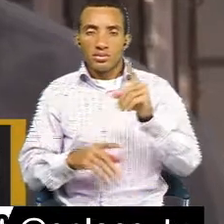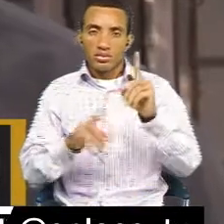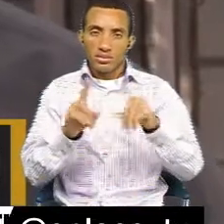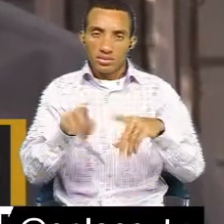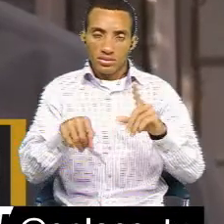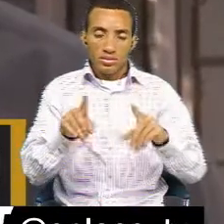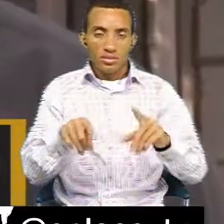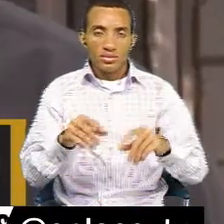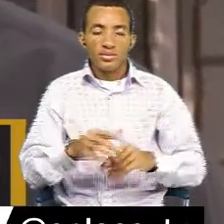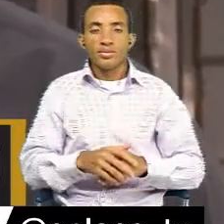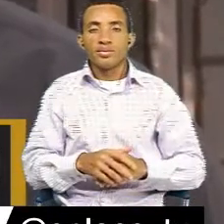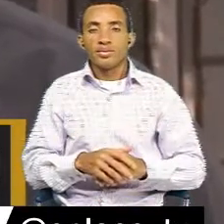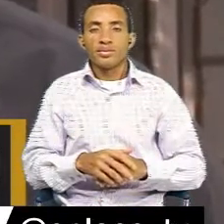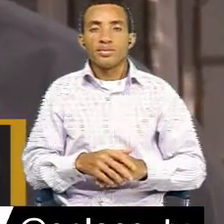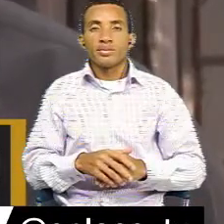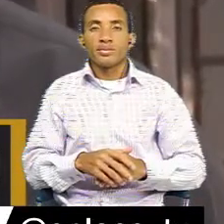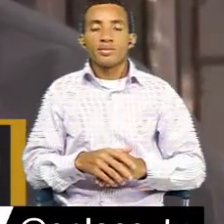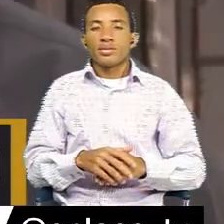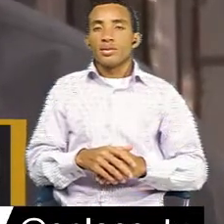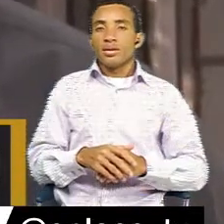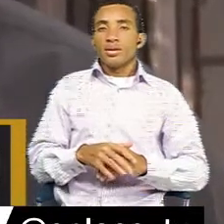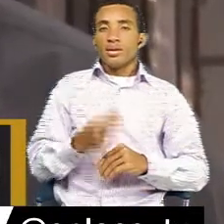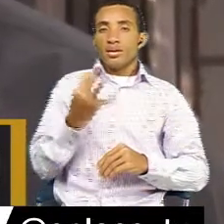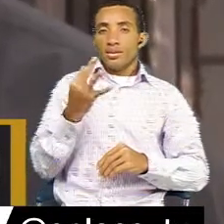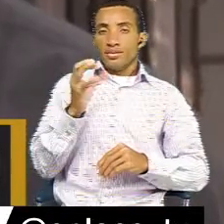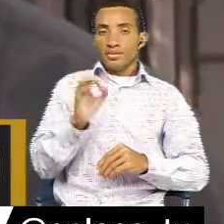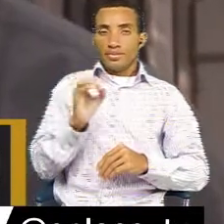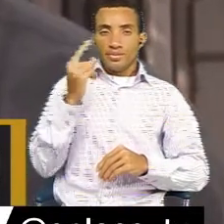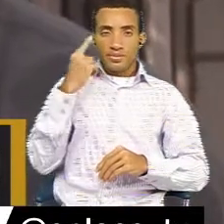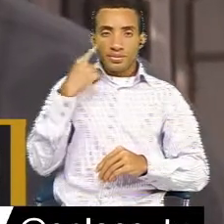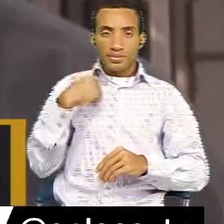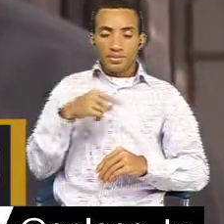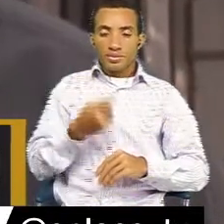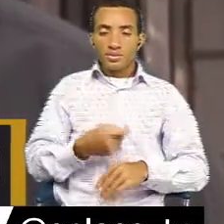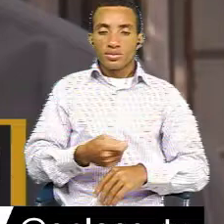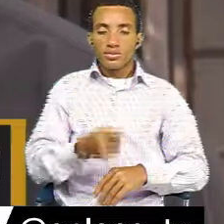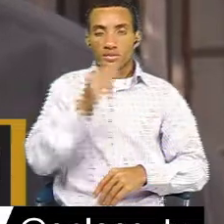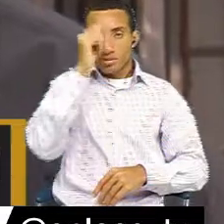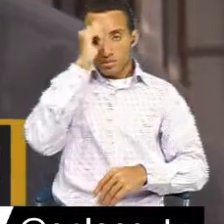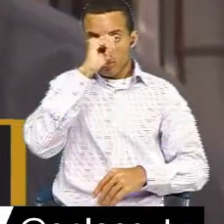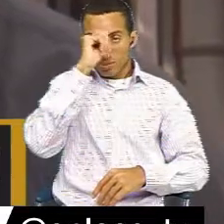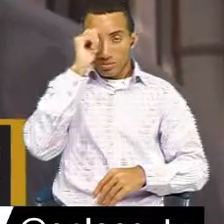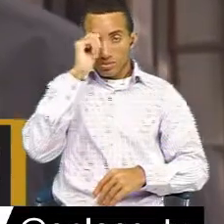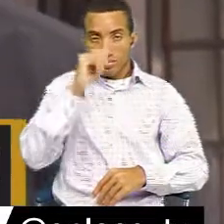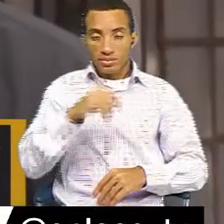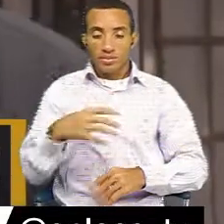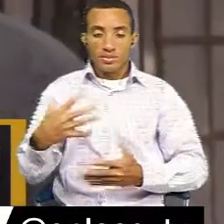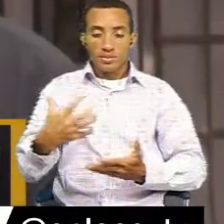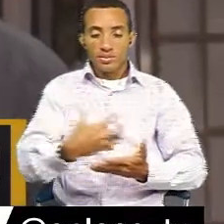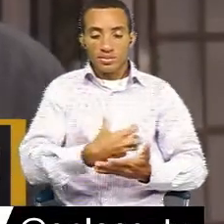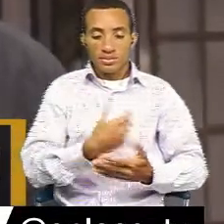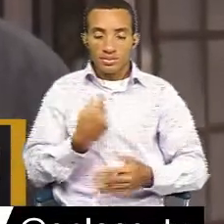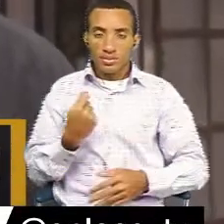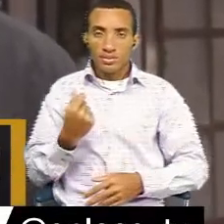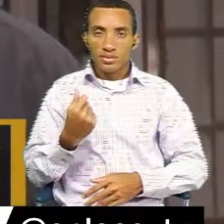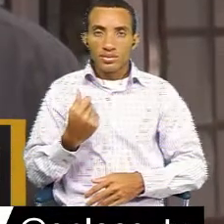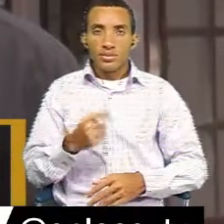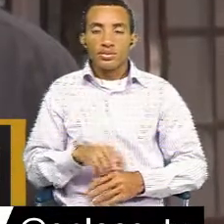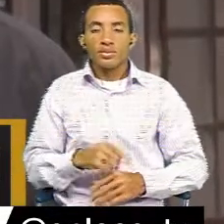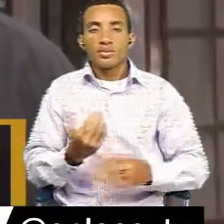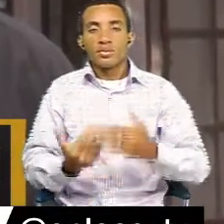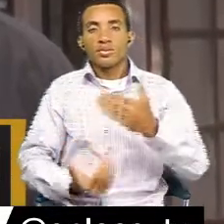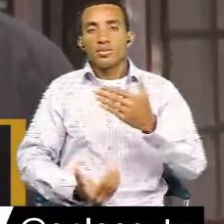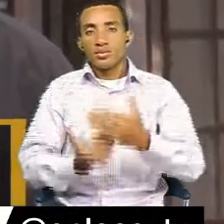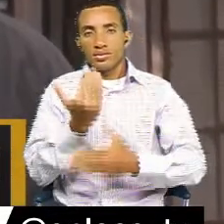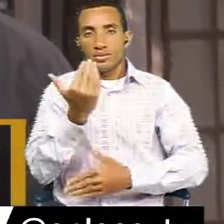bazar que tendremos el 30 de octubre, o sea el próximo domingo, para recoger fondos para la construcción de nuestro nuevo templo que